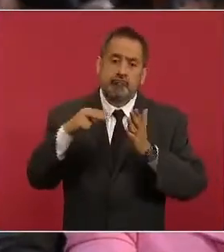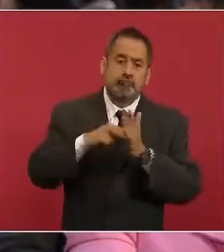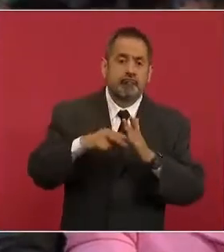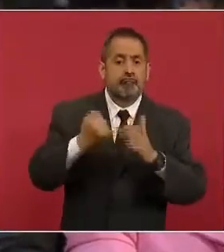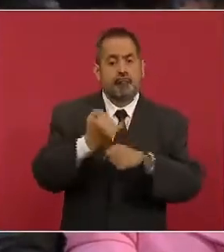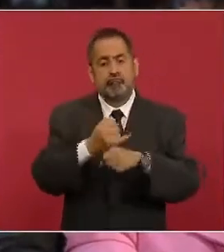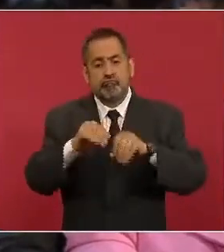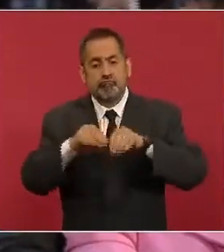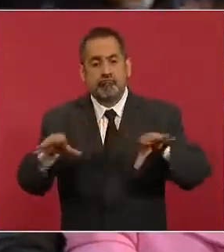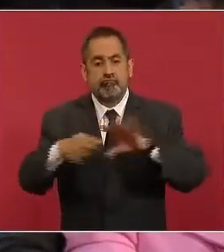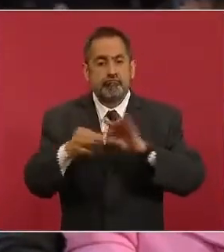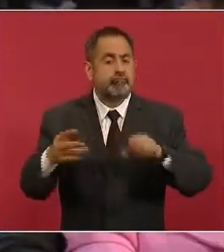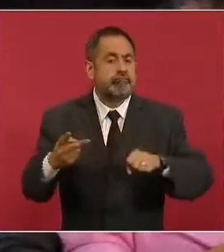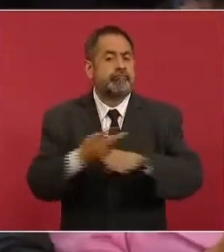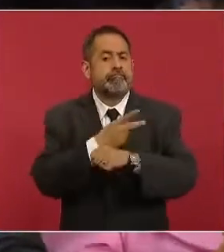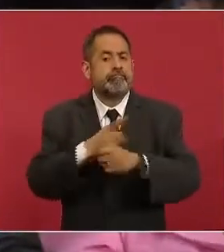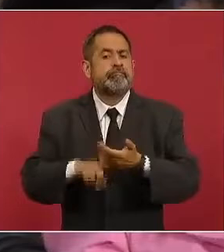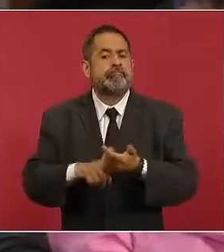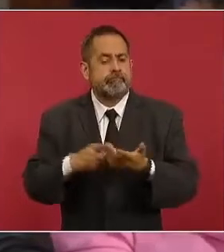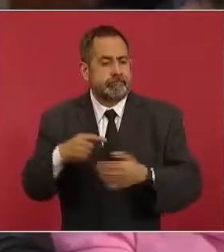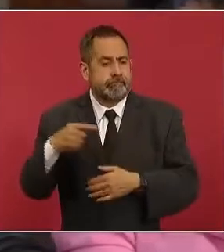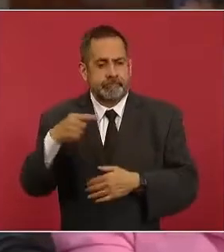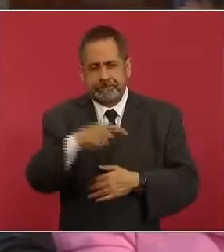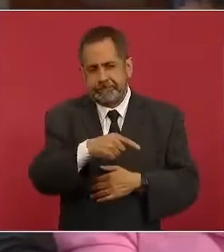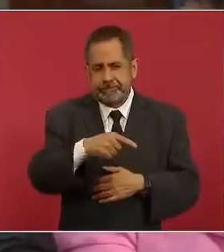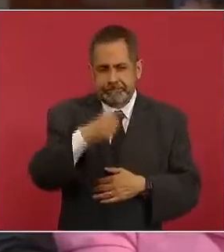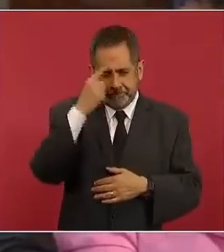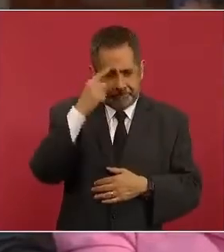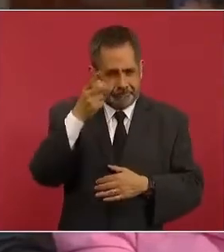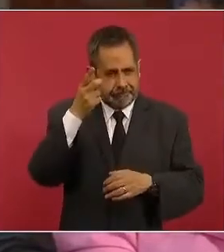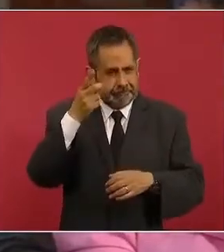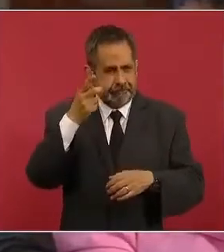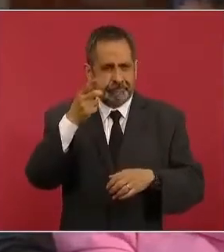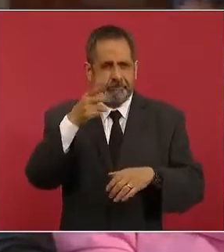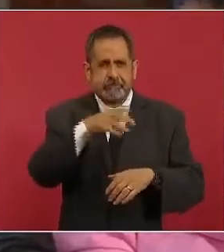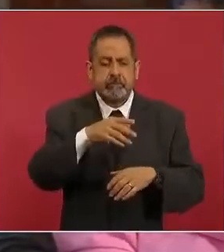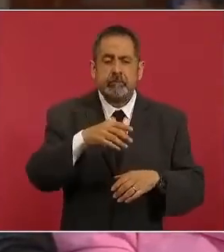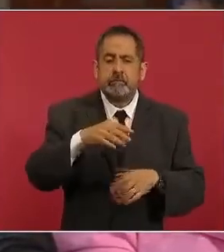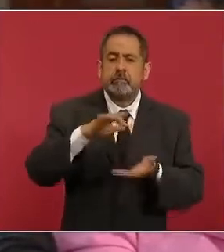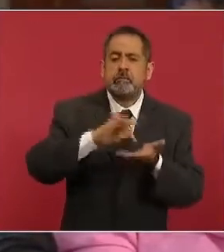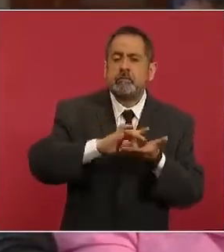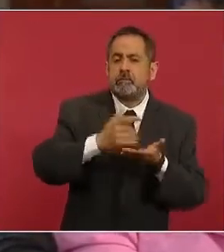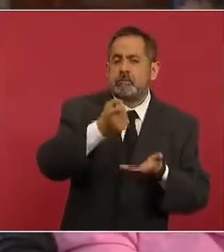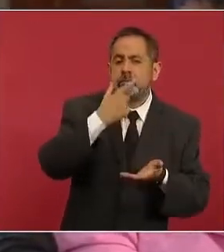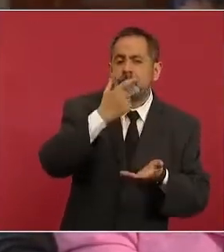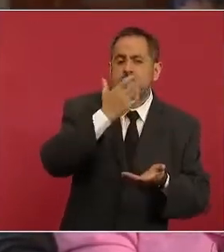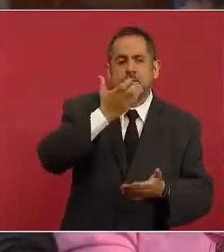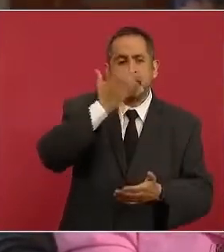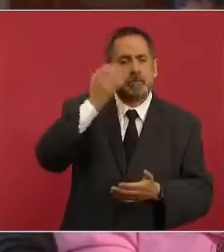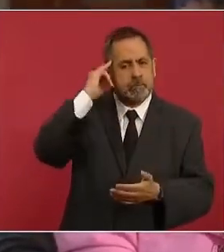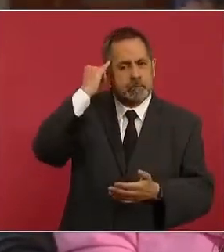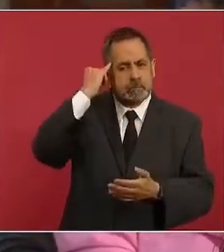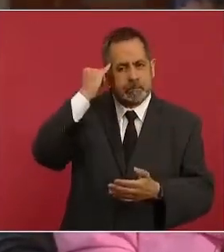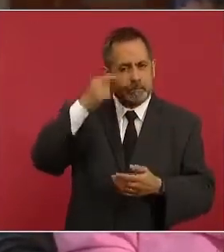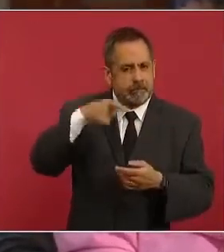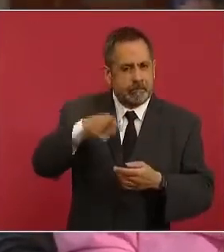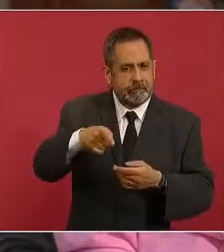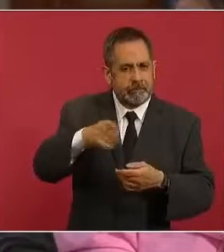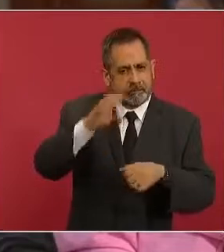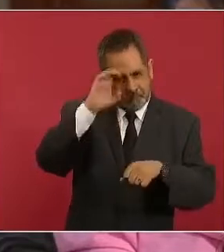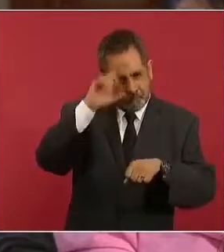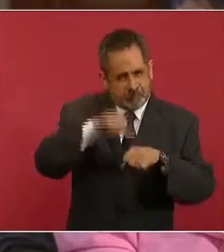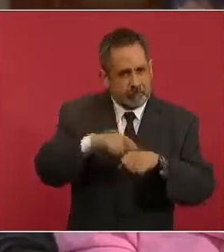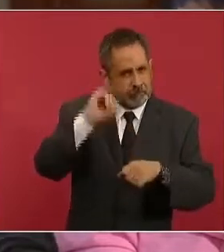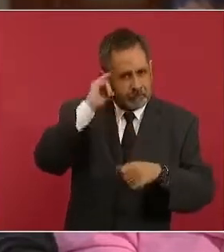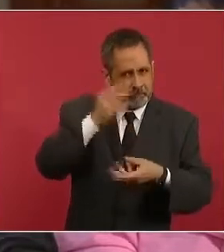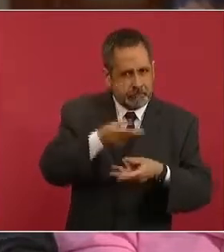un informe de los logros obtenidos por la Dirección de Medicina Tradicional y Desarrollo Intercultural de la Secretaría de